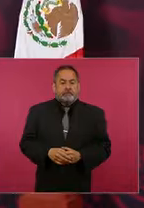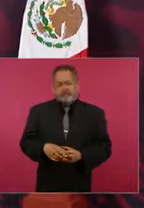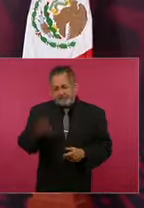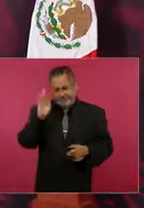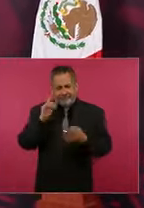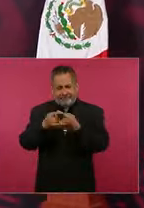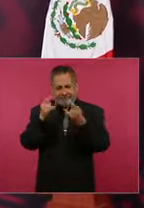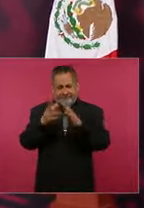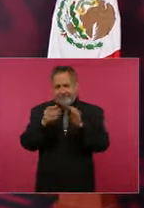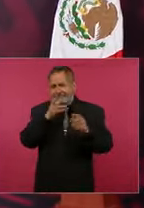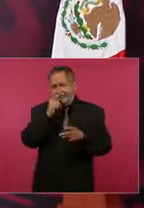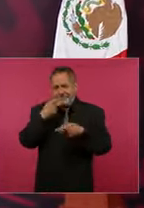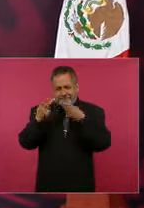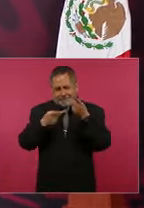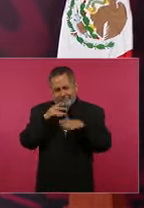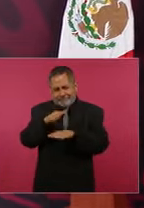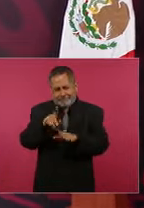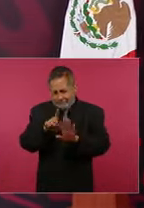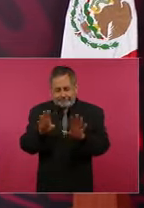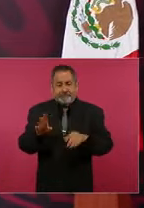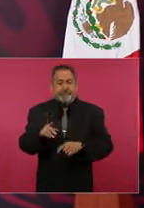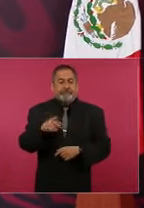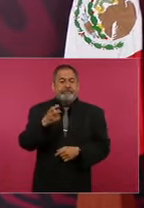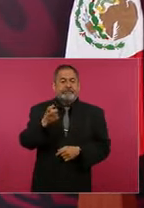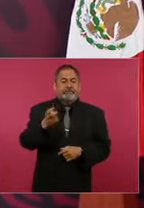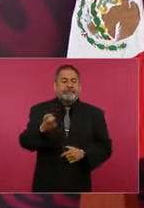Bueno, no puedo hablar de eso.